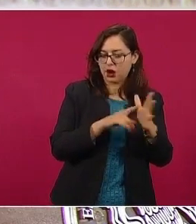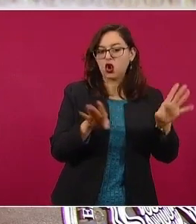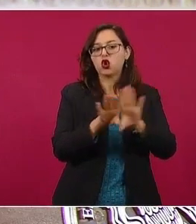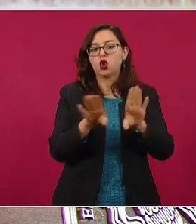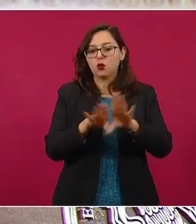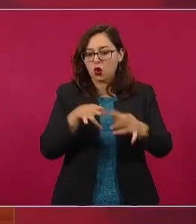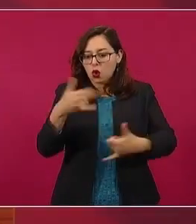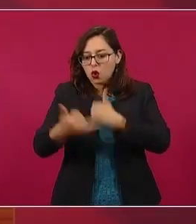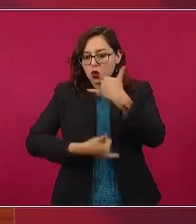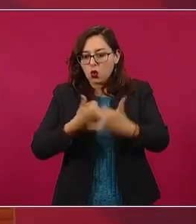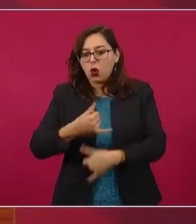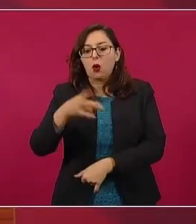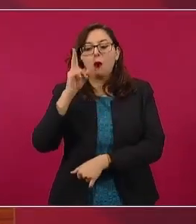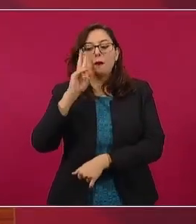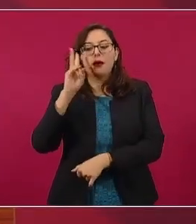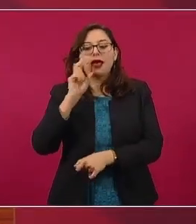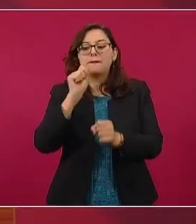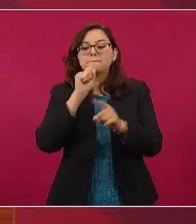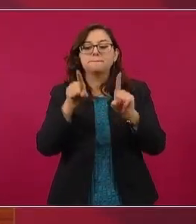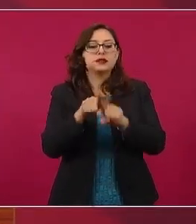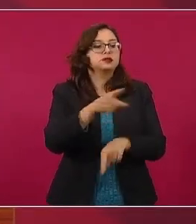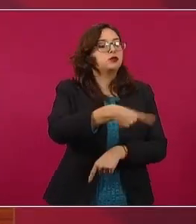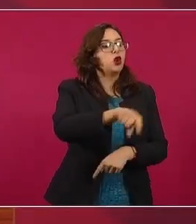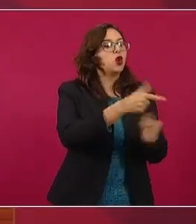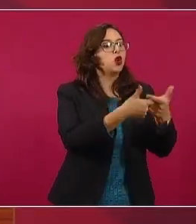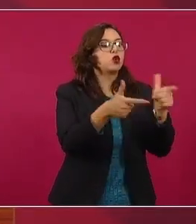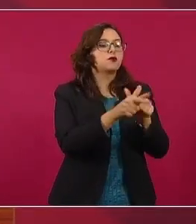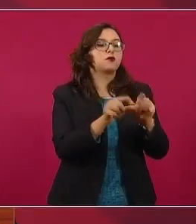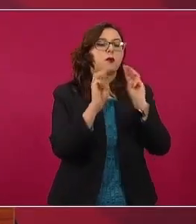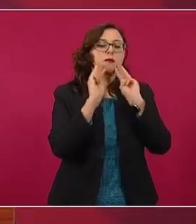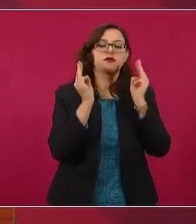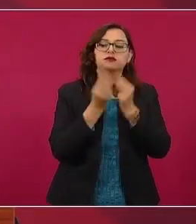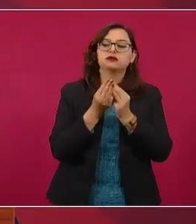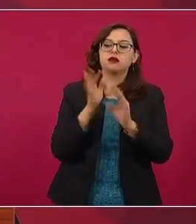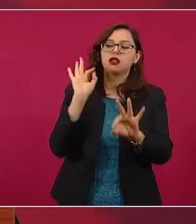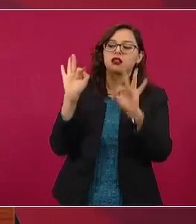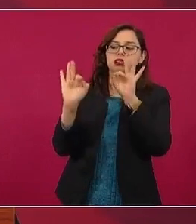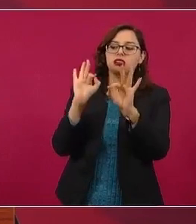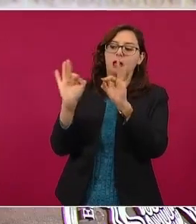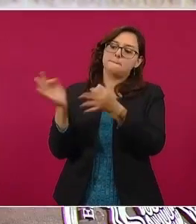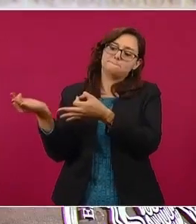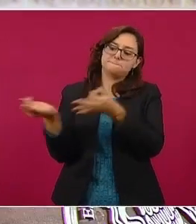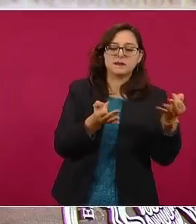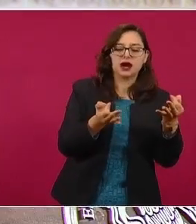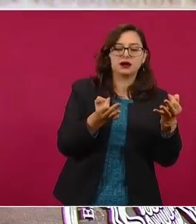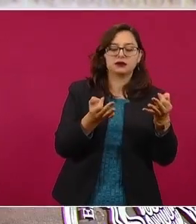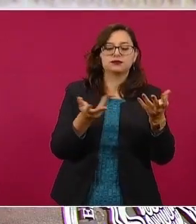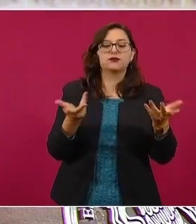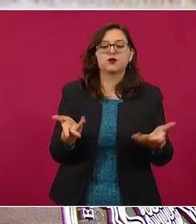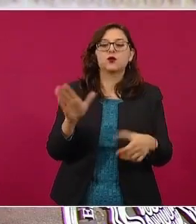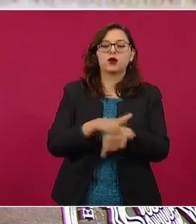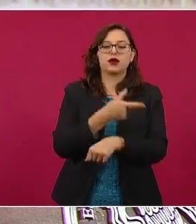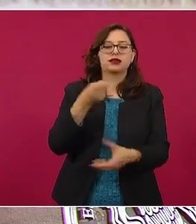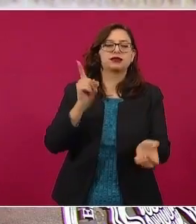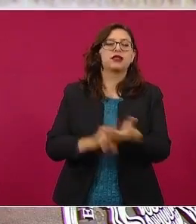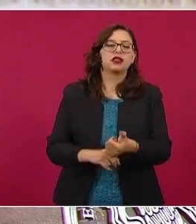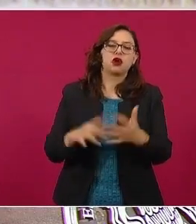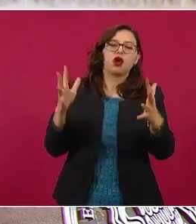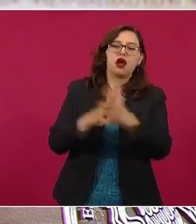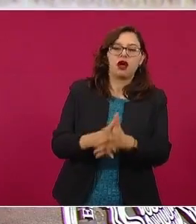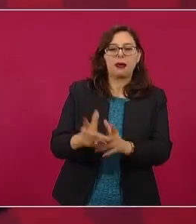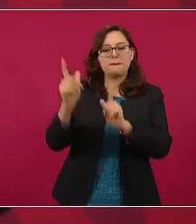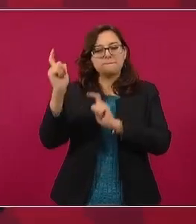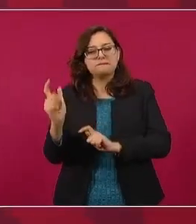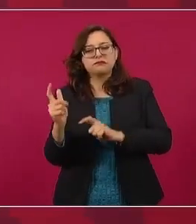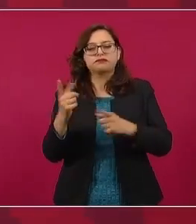hay de grupos del crimen organizado a partir de estos juegos de guerra, de uso de armas, etcétera, y de violencia. Entonces,